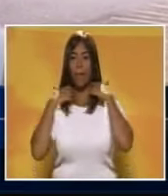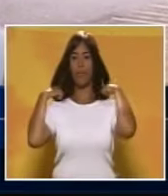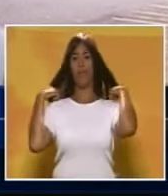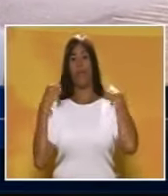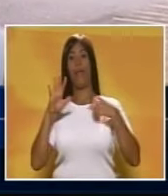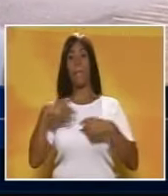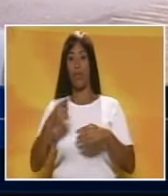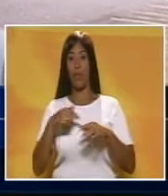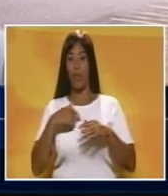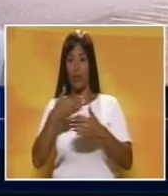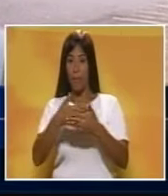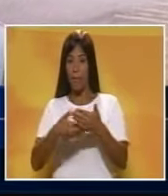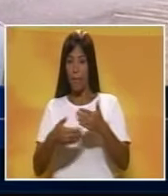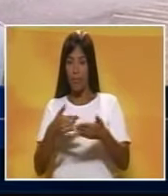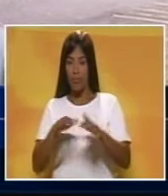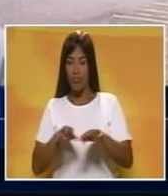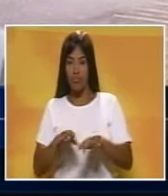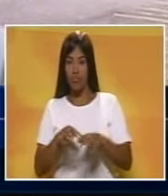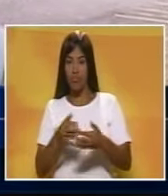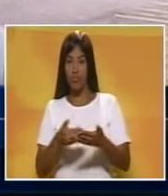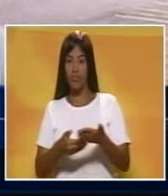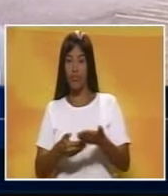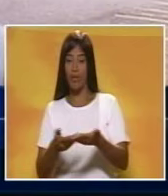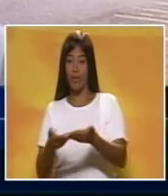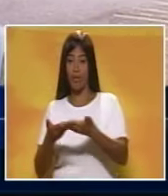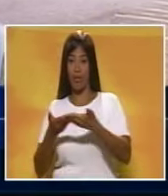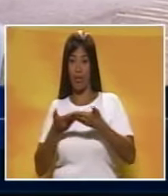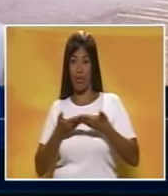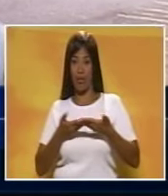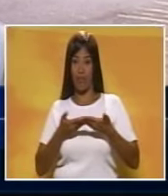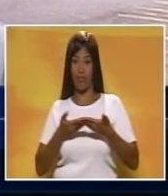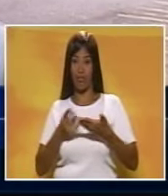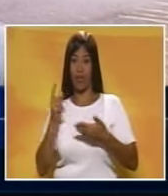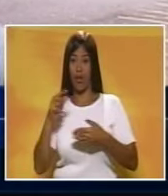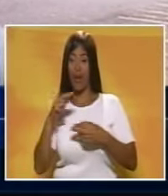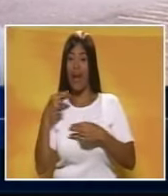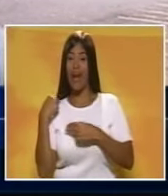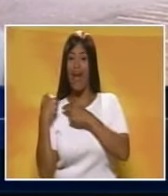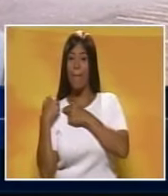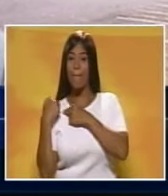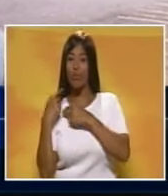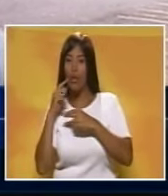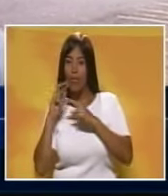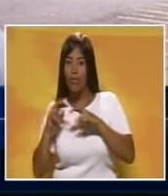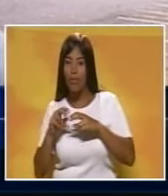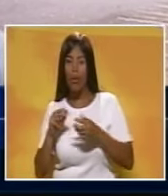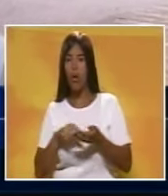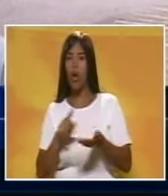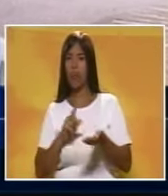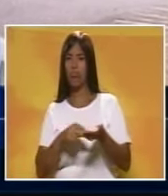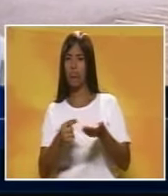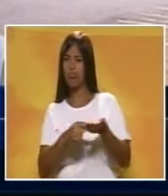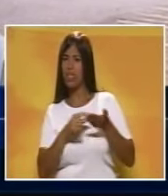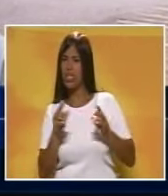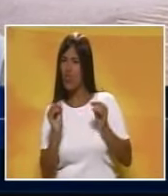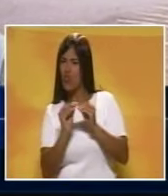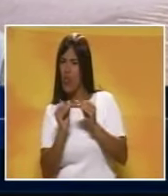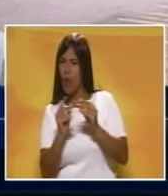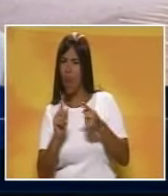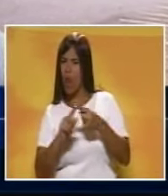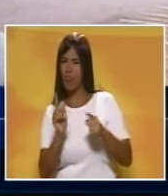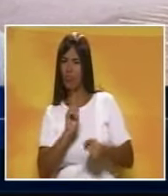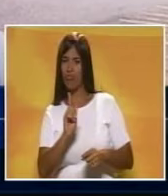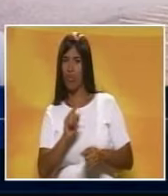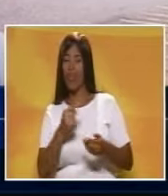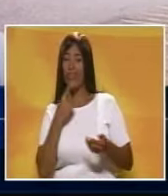Pero en el papel que tengo aquí, que me acaban de dar aquí, no sale nada de eso. Sale que fue por un